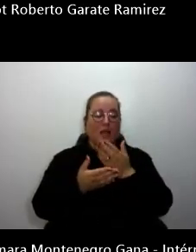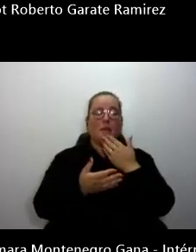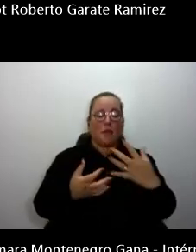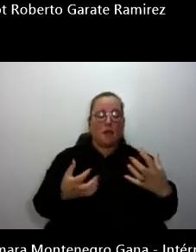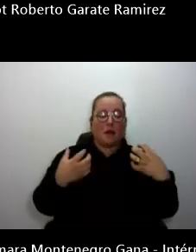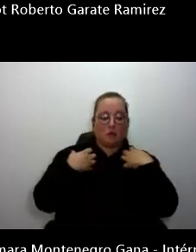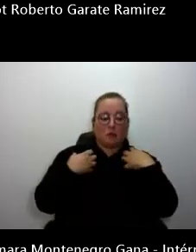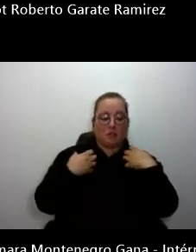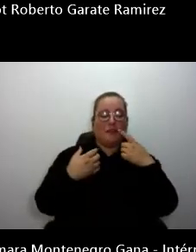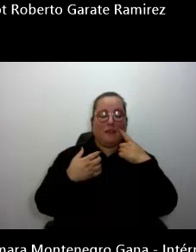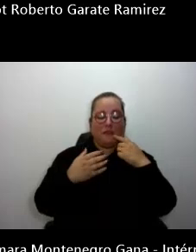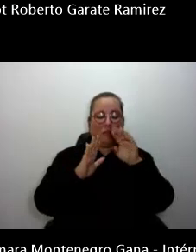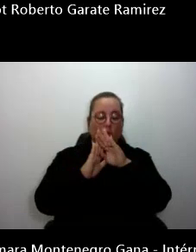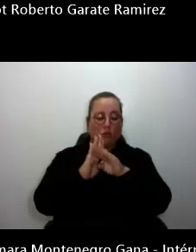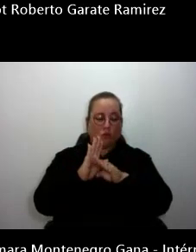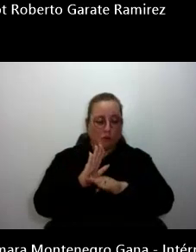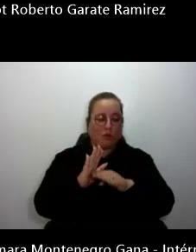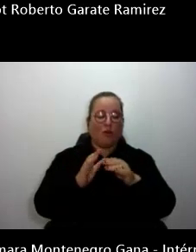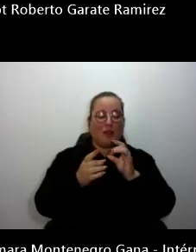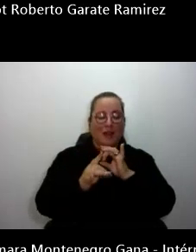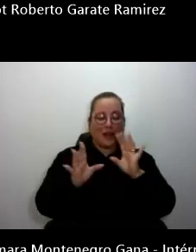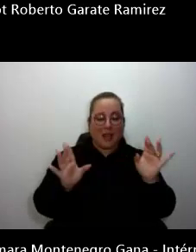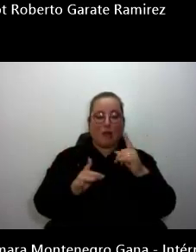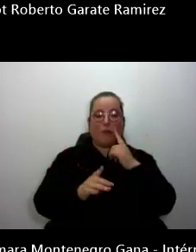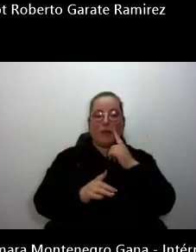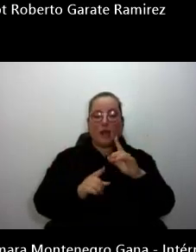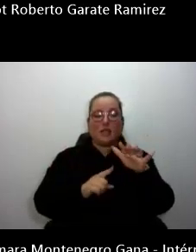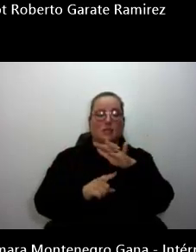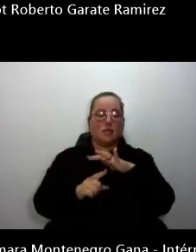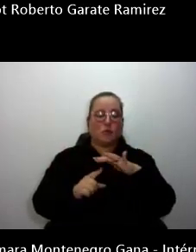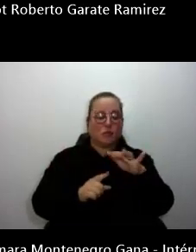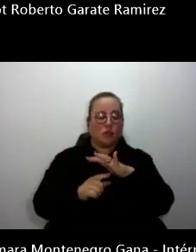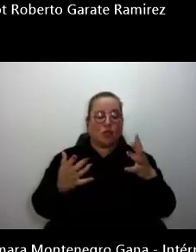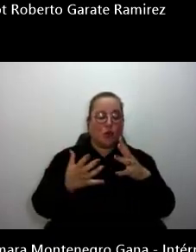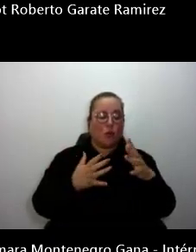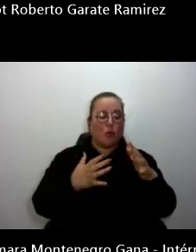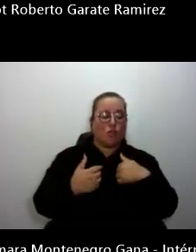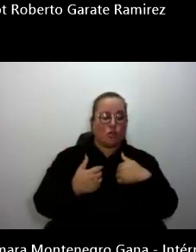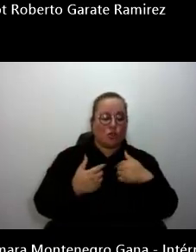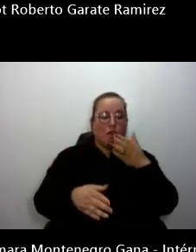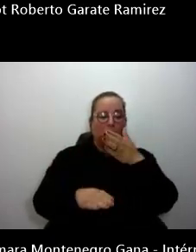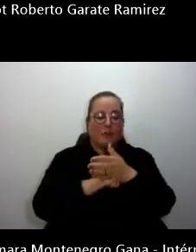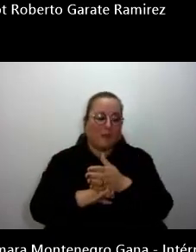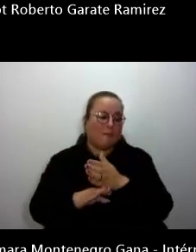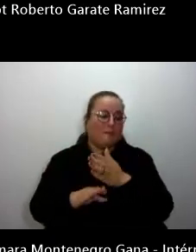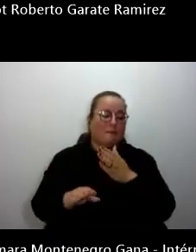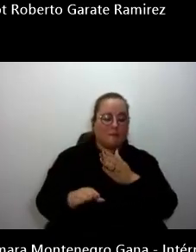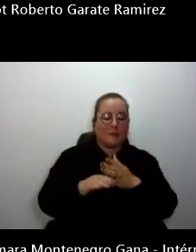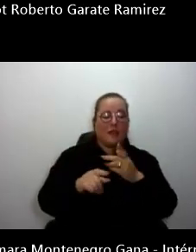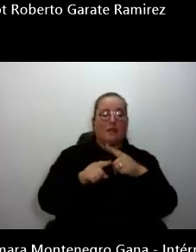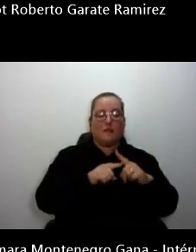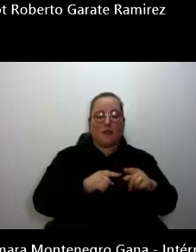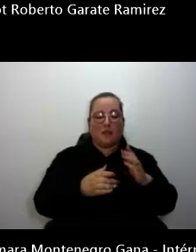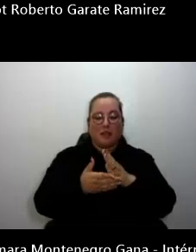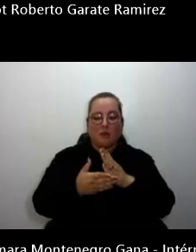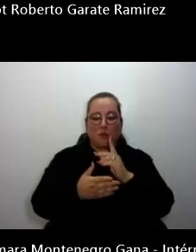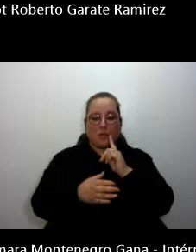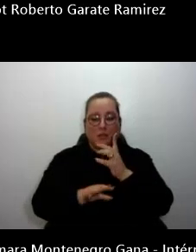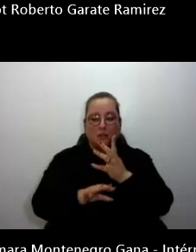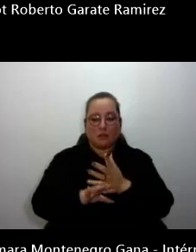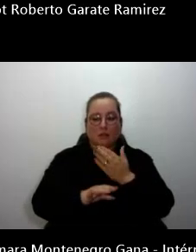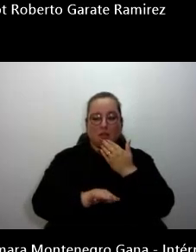protocolos claros para actuar en las distintas ciertas situaciones que viven los establecimientos educacionales.